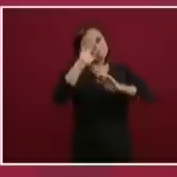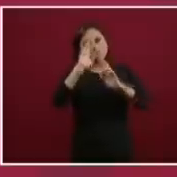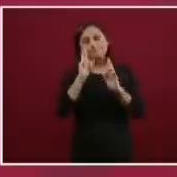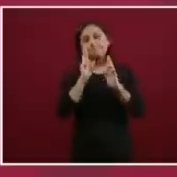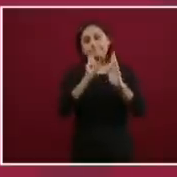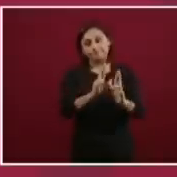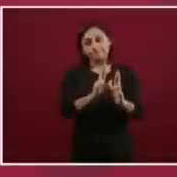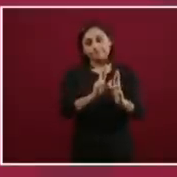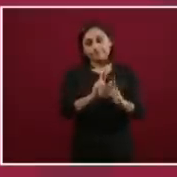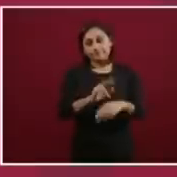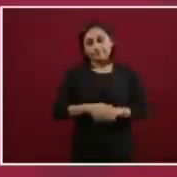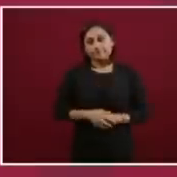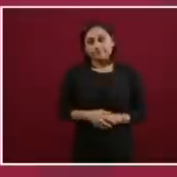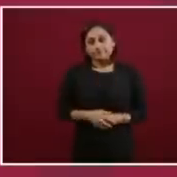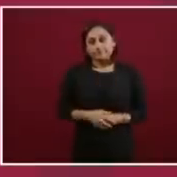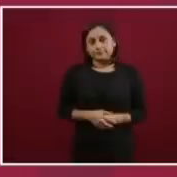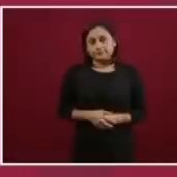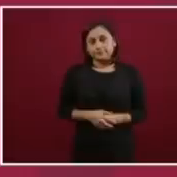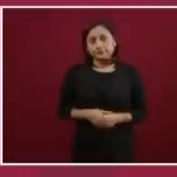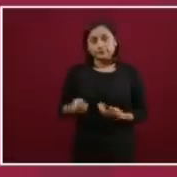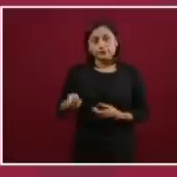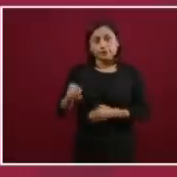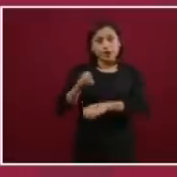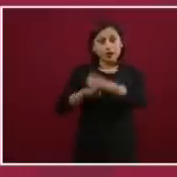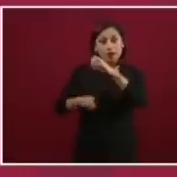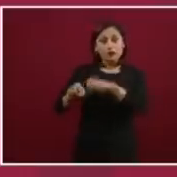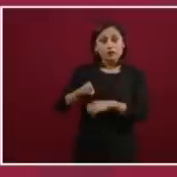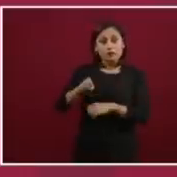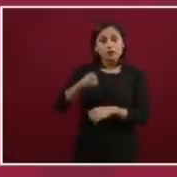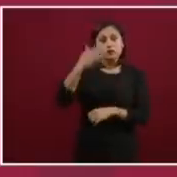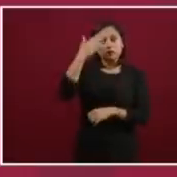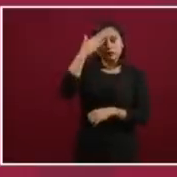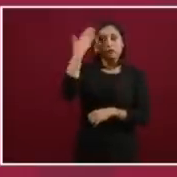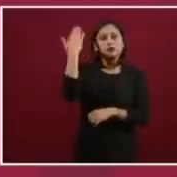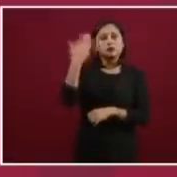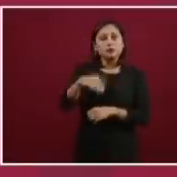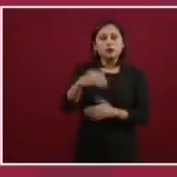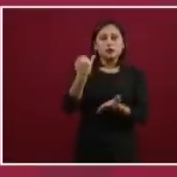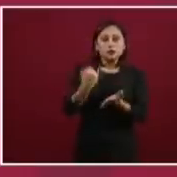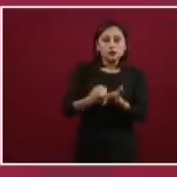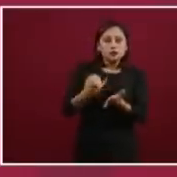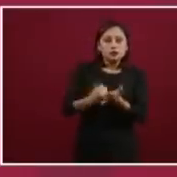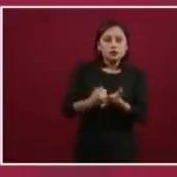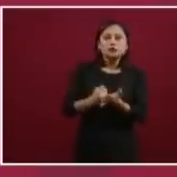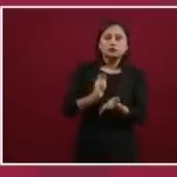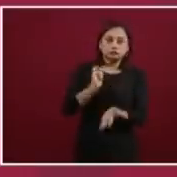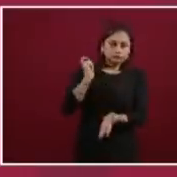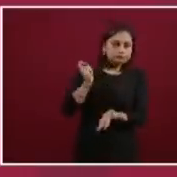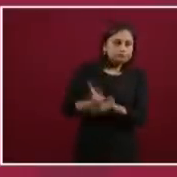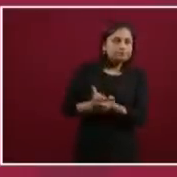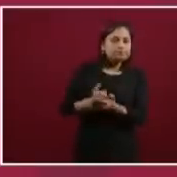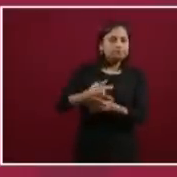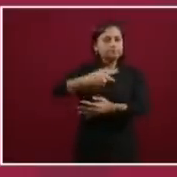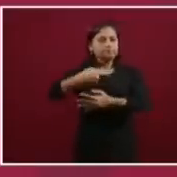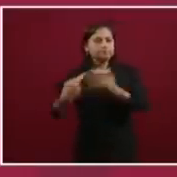que se paguen los impuestos todo eso ayuda mucho